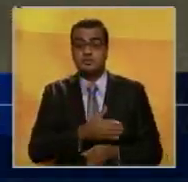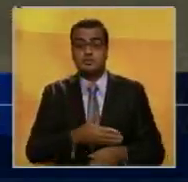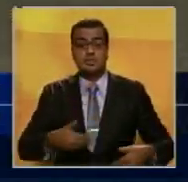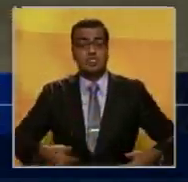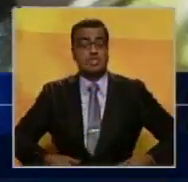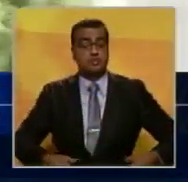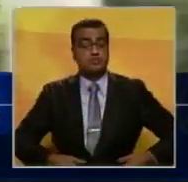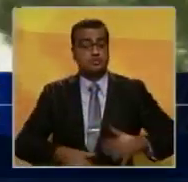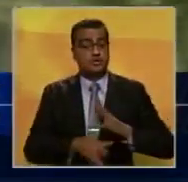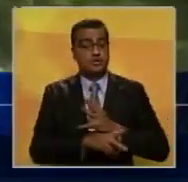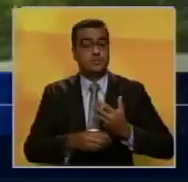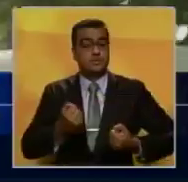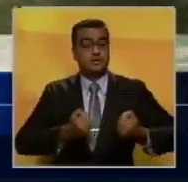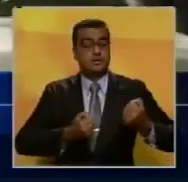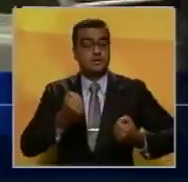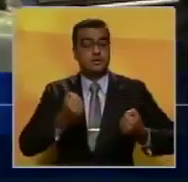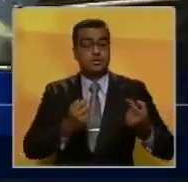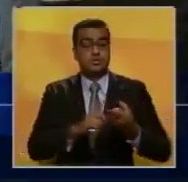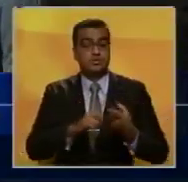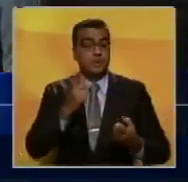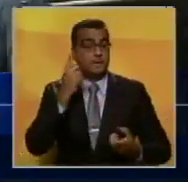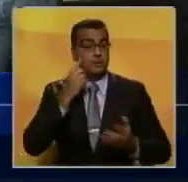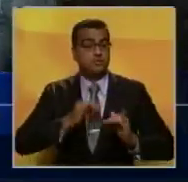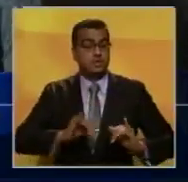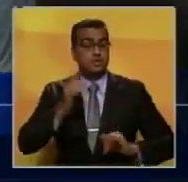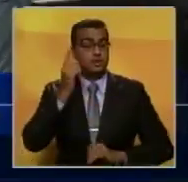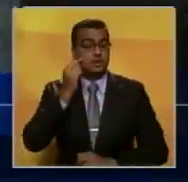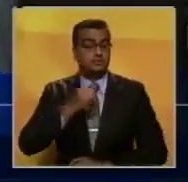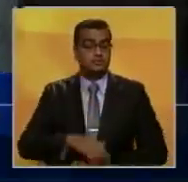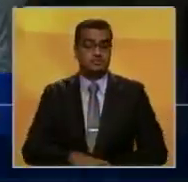de robo del vehículo en el que viajaba con su esposa e hija